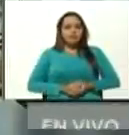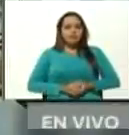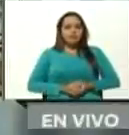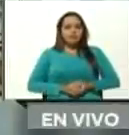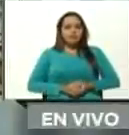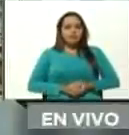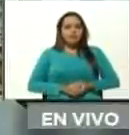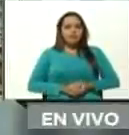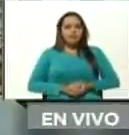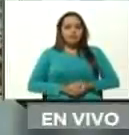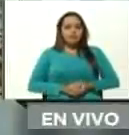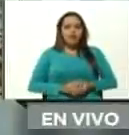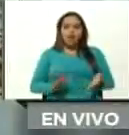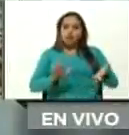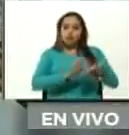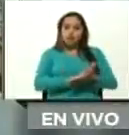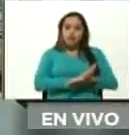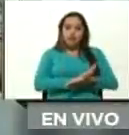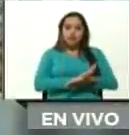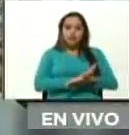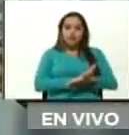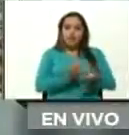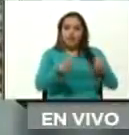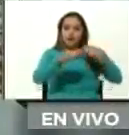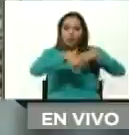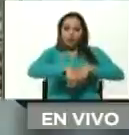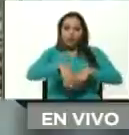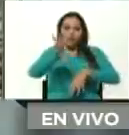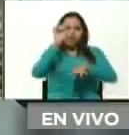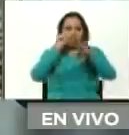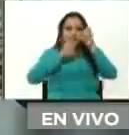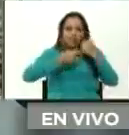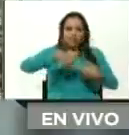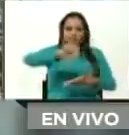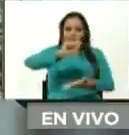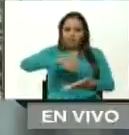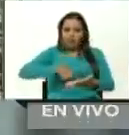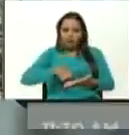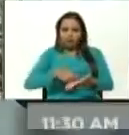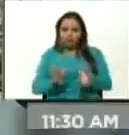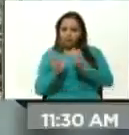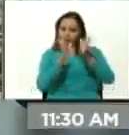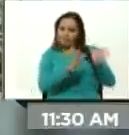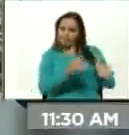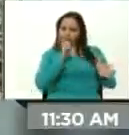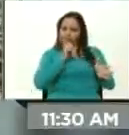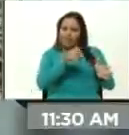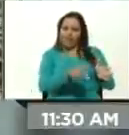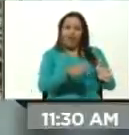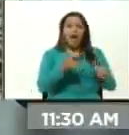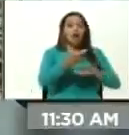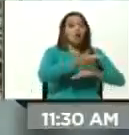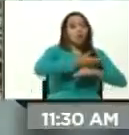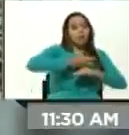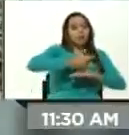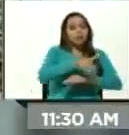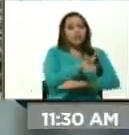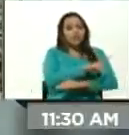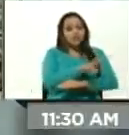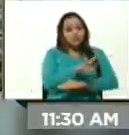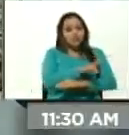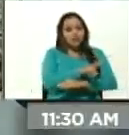no solamente memorándum de entendimiento firmado entre la República Bolivariana de